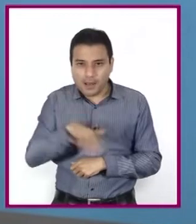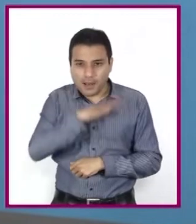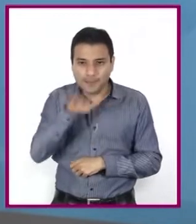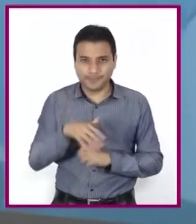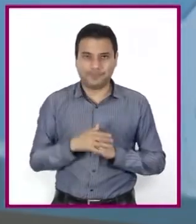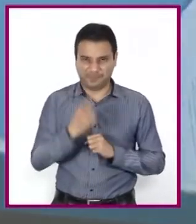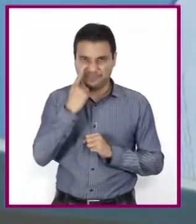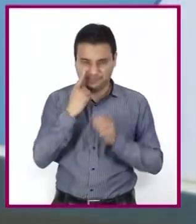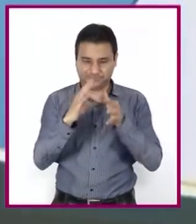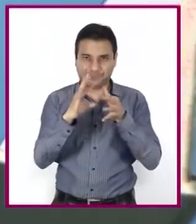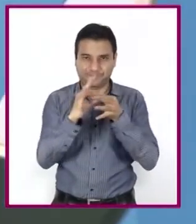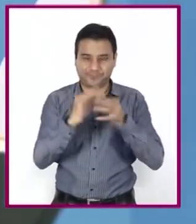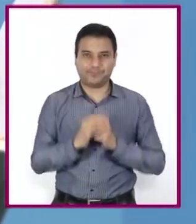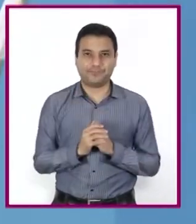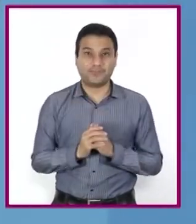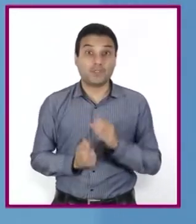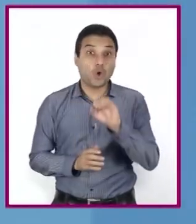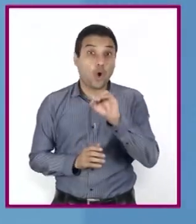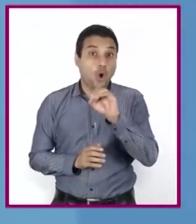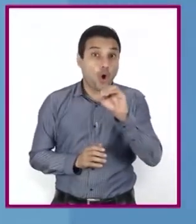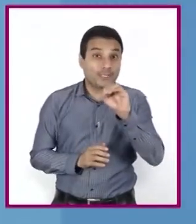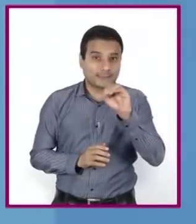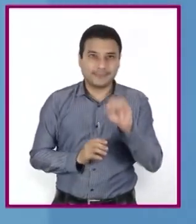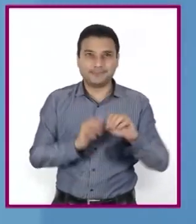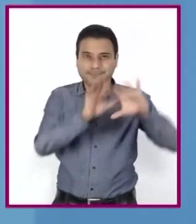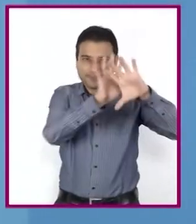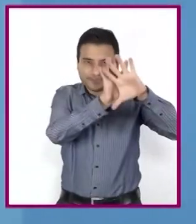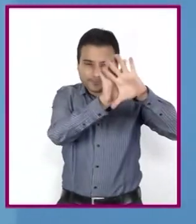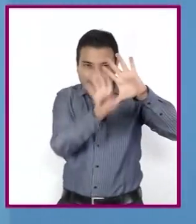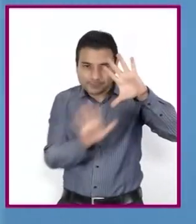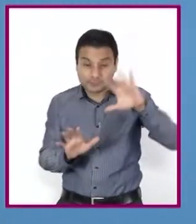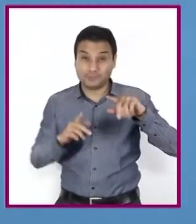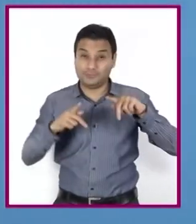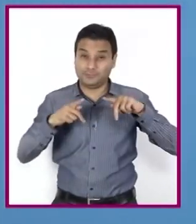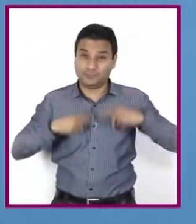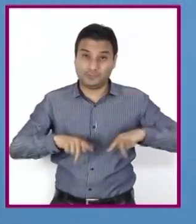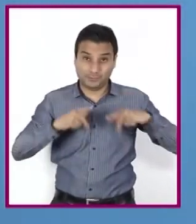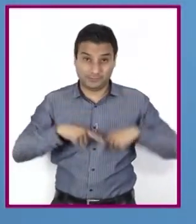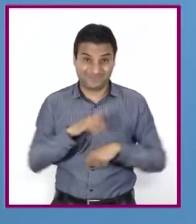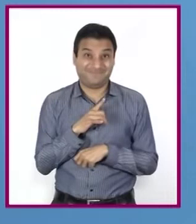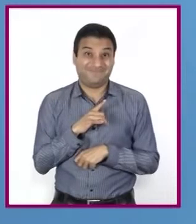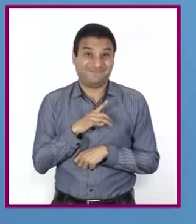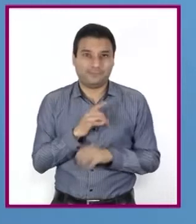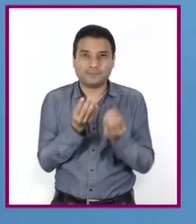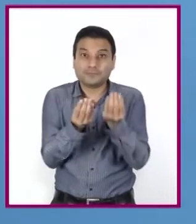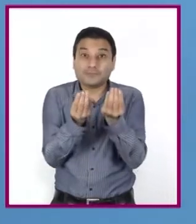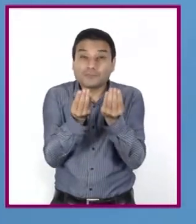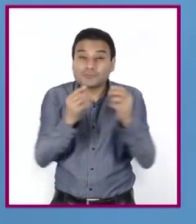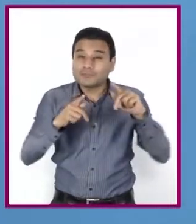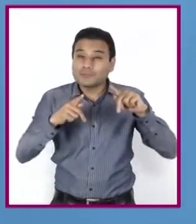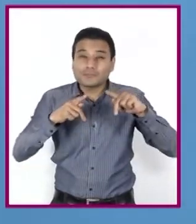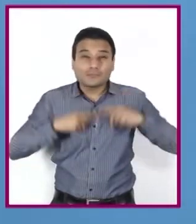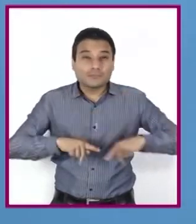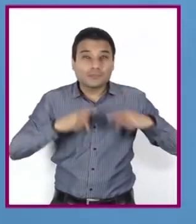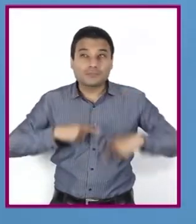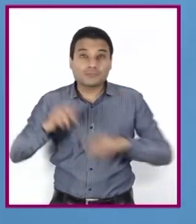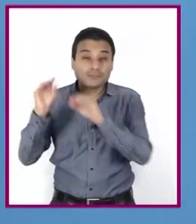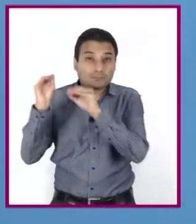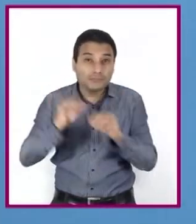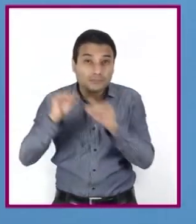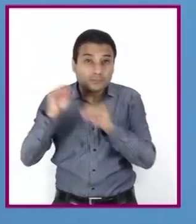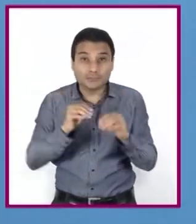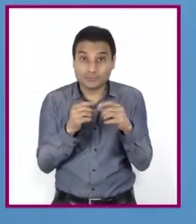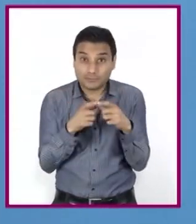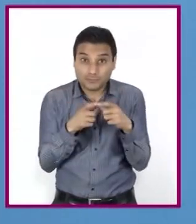En el oeste, cundió el pánico cuando los emigrantes se multiplicaron en las carreteras. Los que